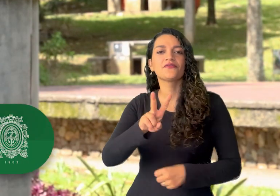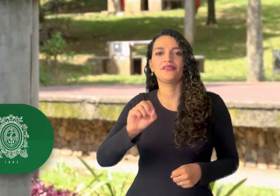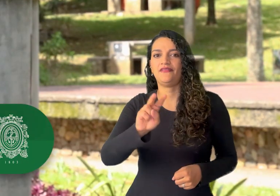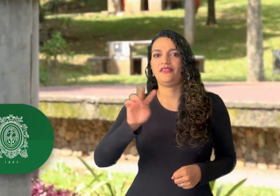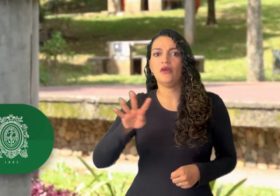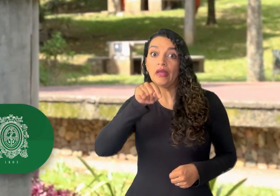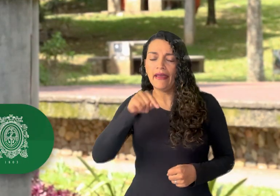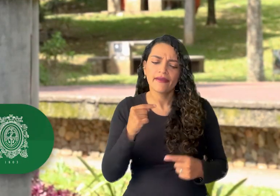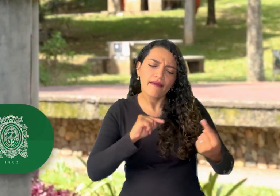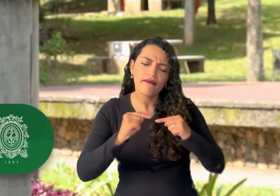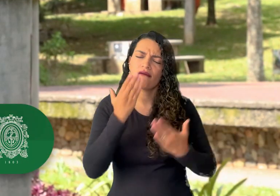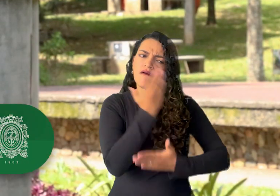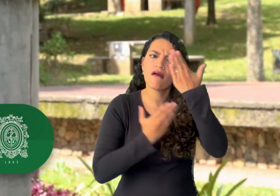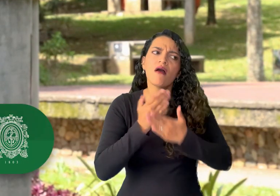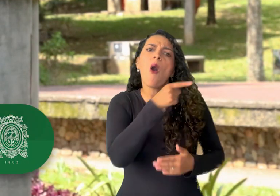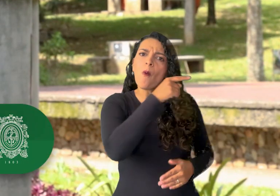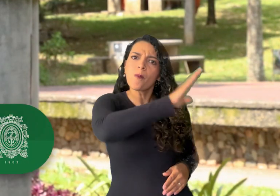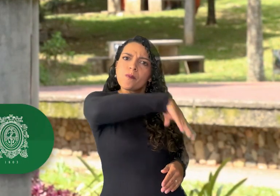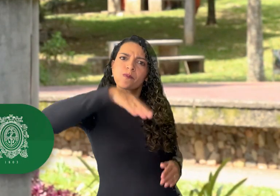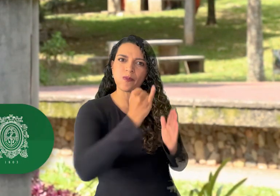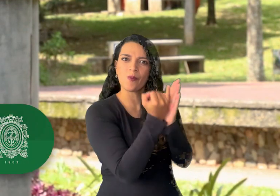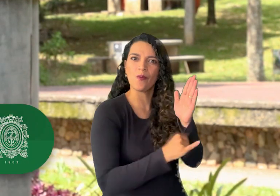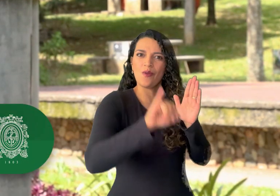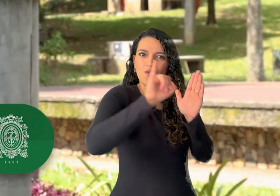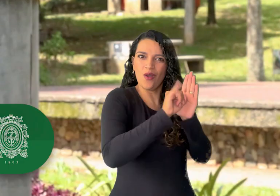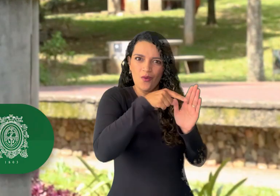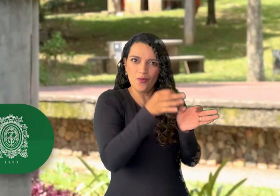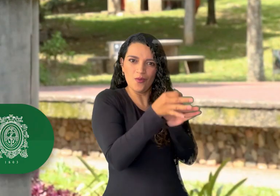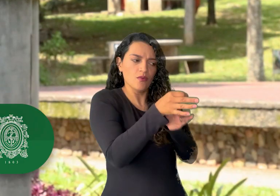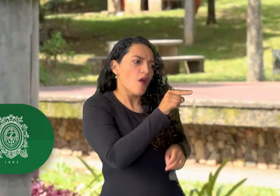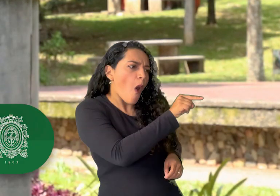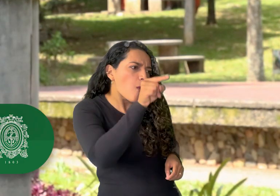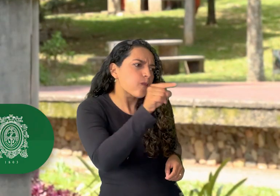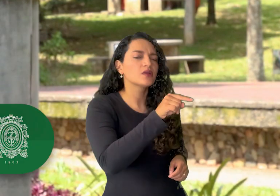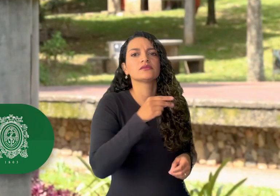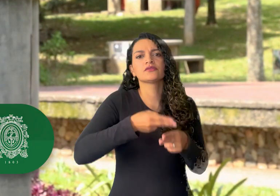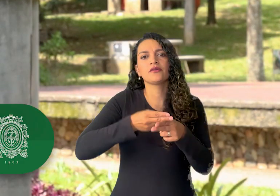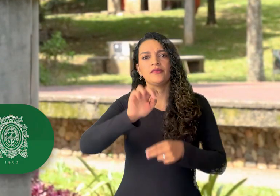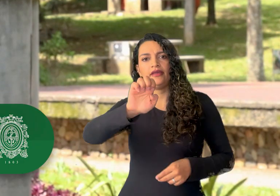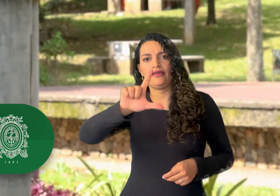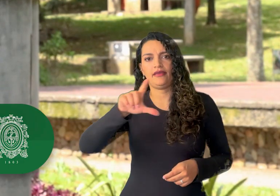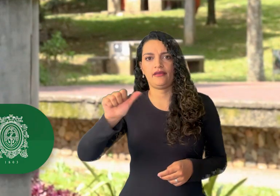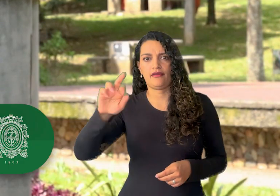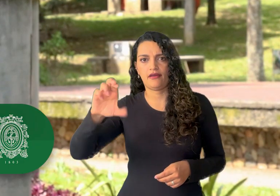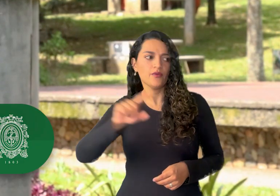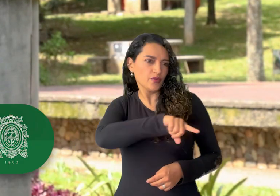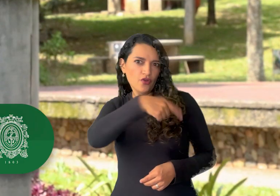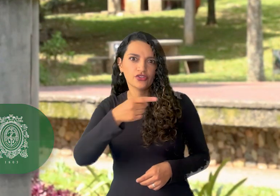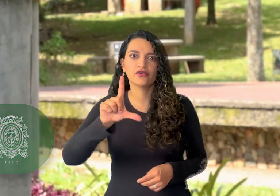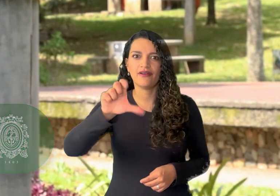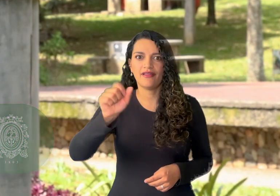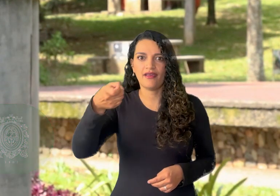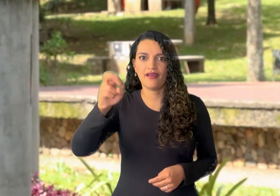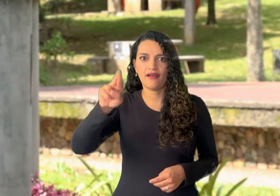SU 279 del 2024, en el que se discutió si las personas que habían sido desplazadas de los corregimientos de La Granja y El Aro